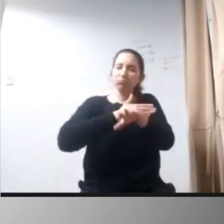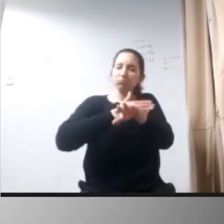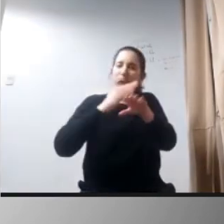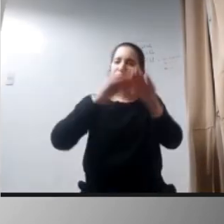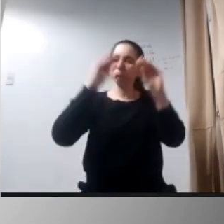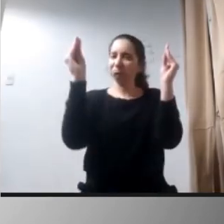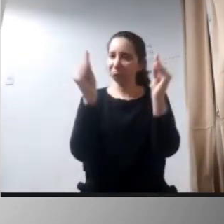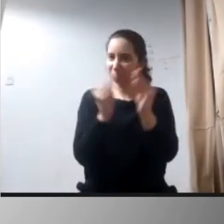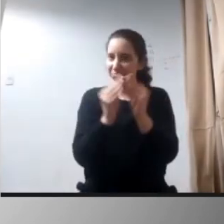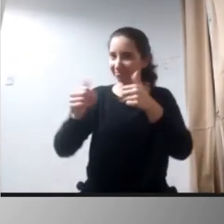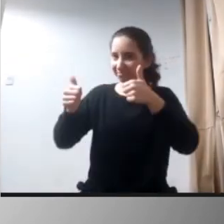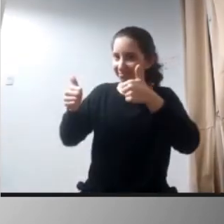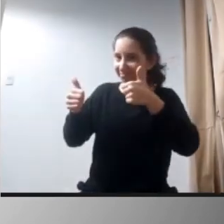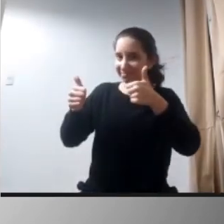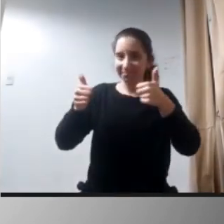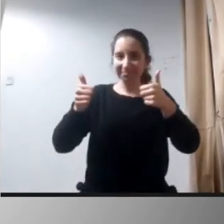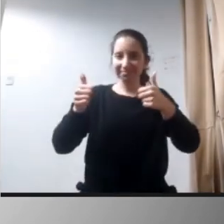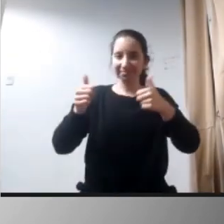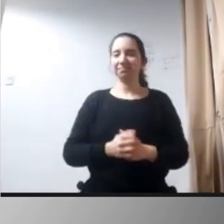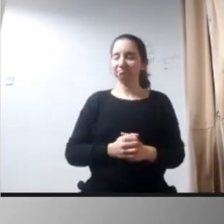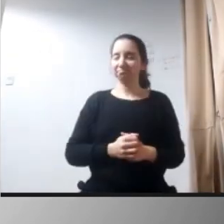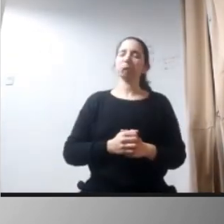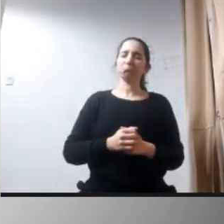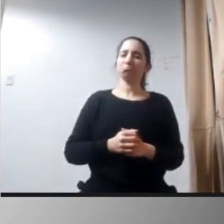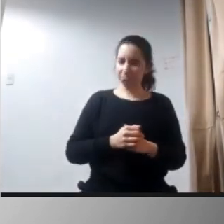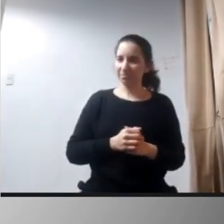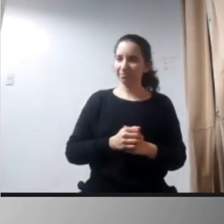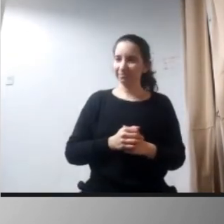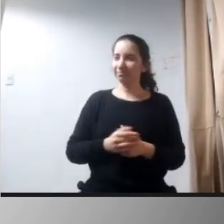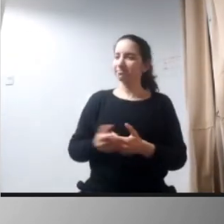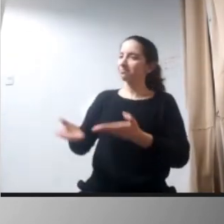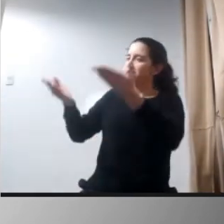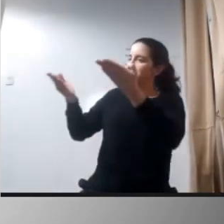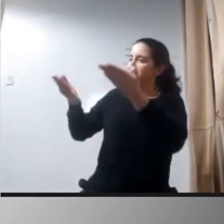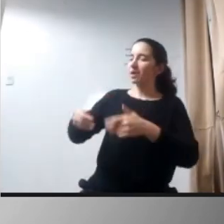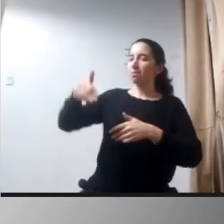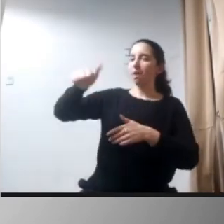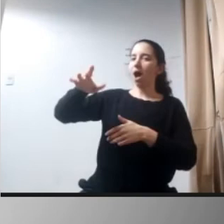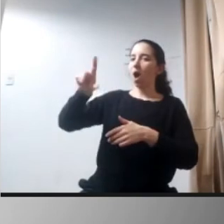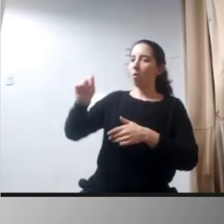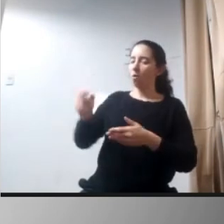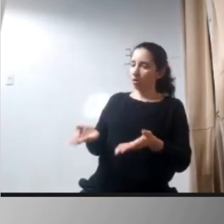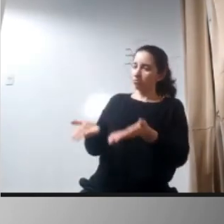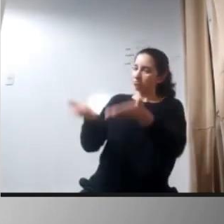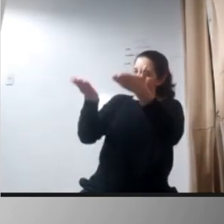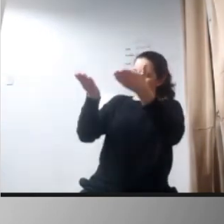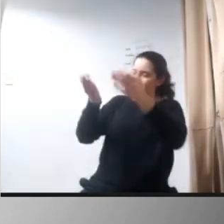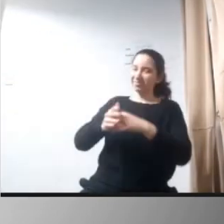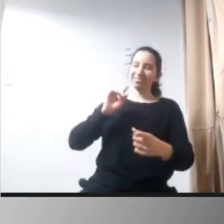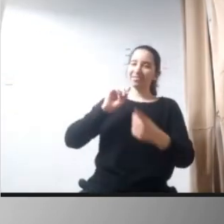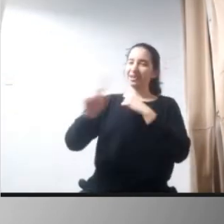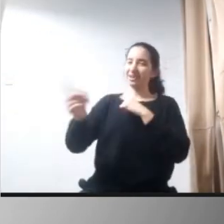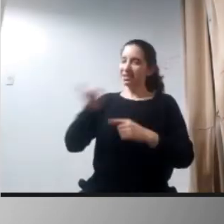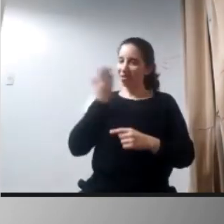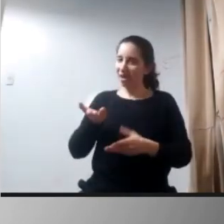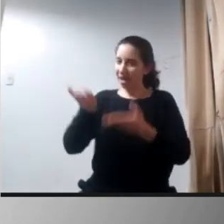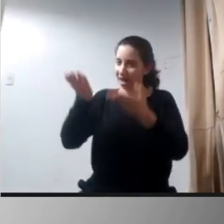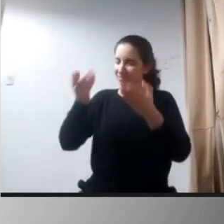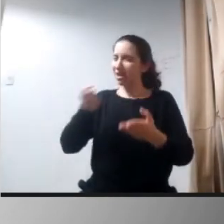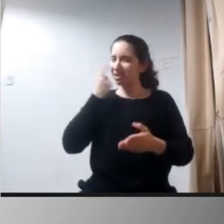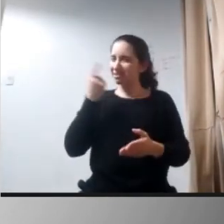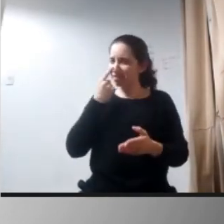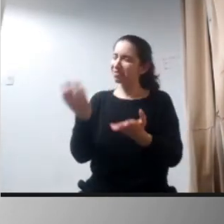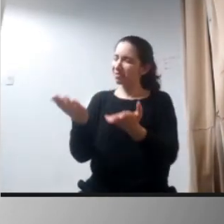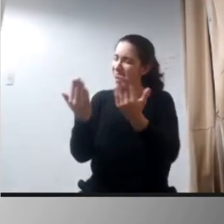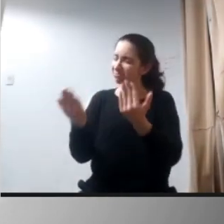ese tema, ¿les parece bien? Correcto, entonces empezamos, Mauro, te aludieron a vos directamente, me parece